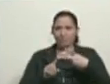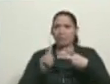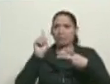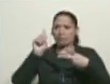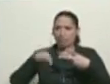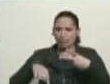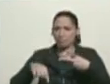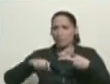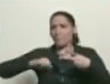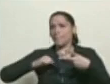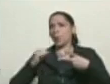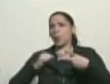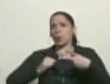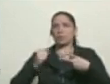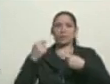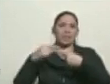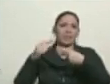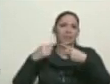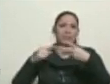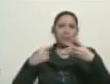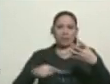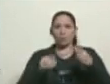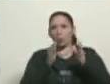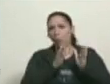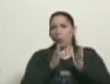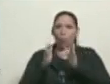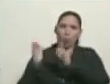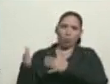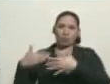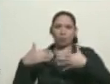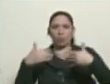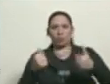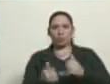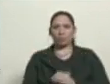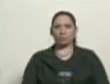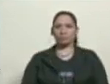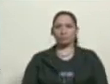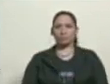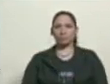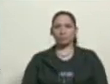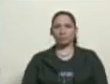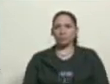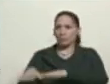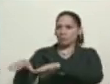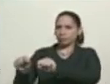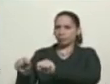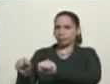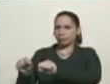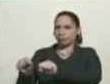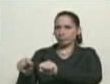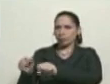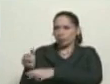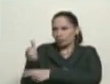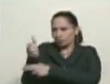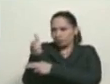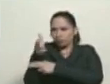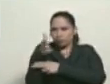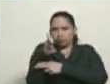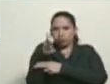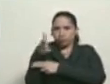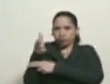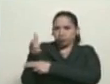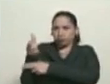policiales de distintos órganos de seguridad. Se apostaron con armas de guerra,